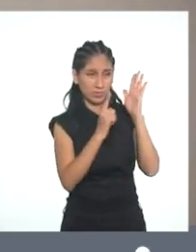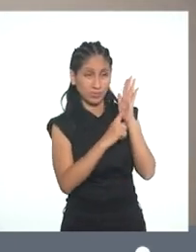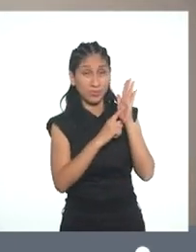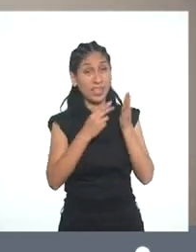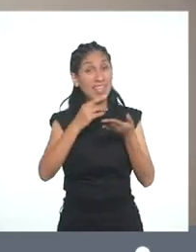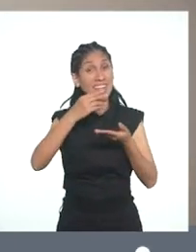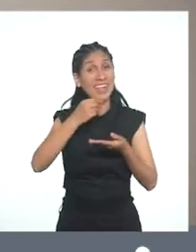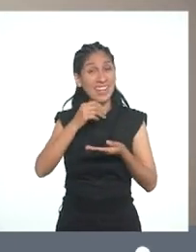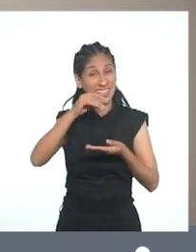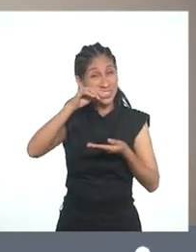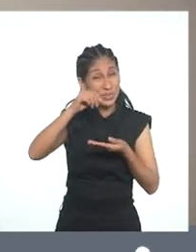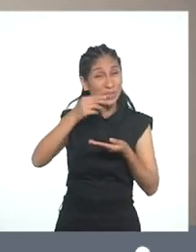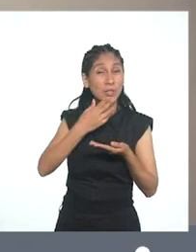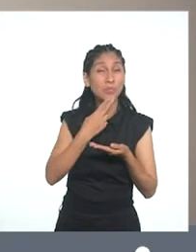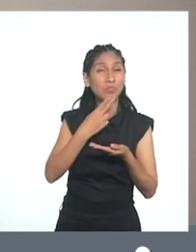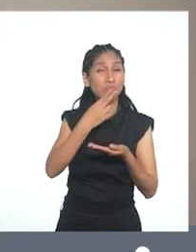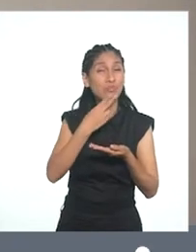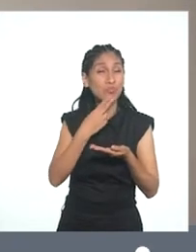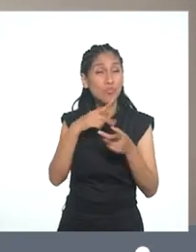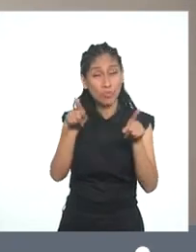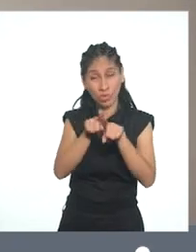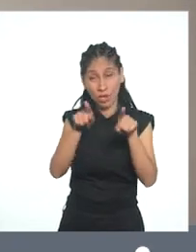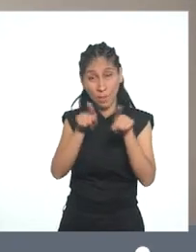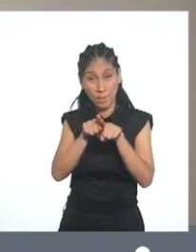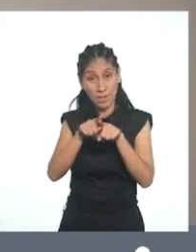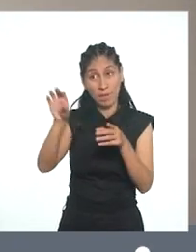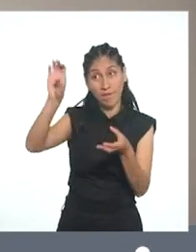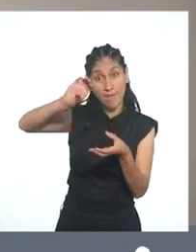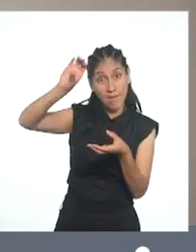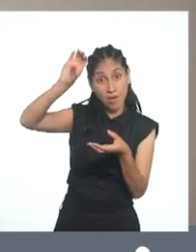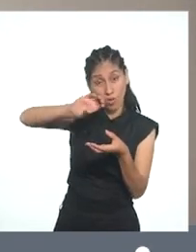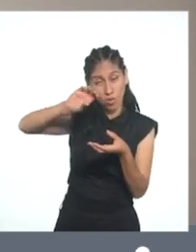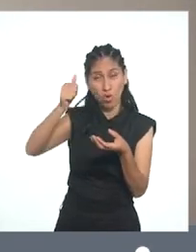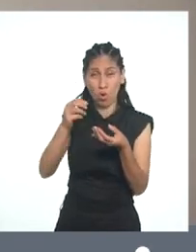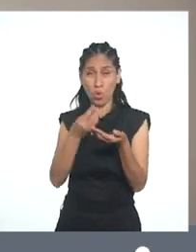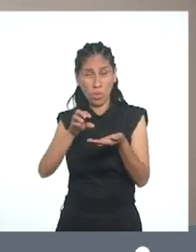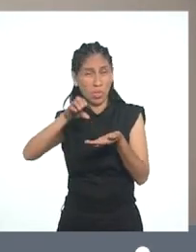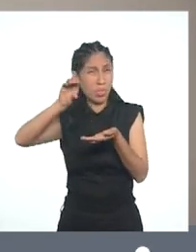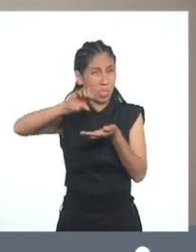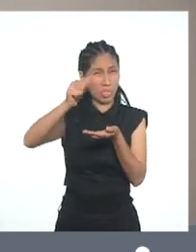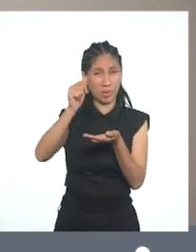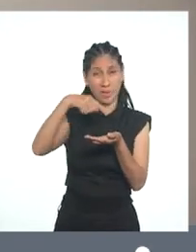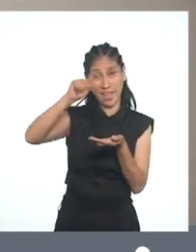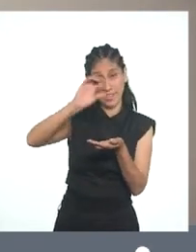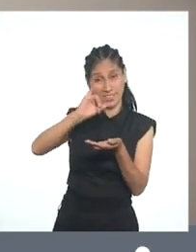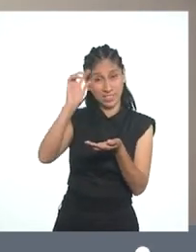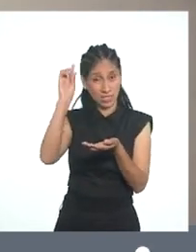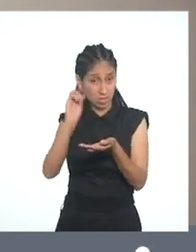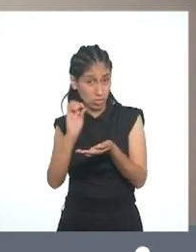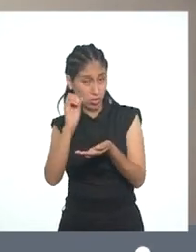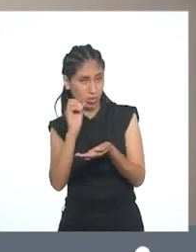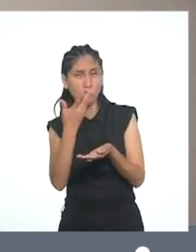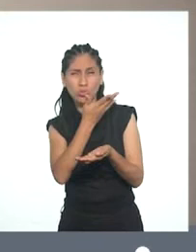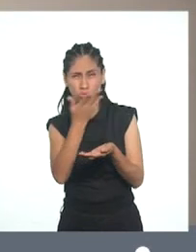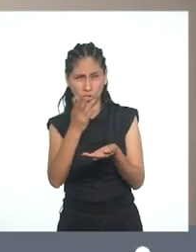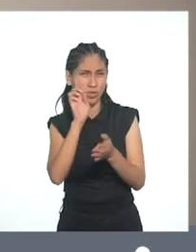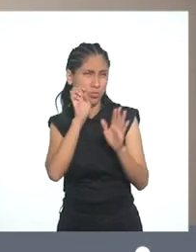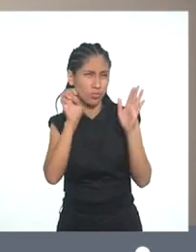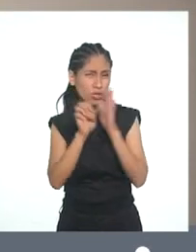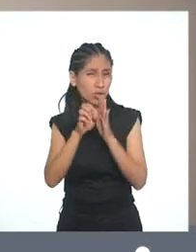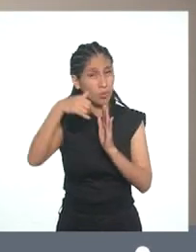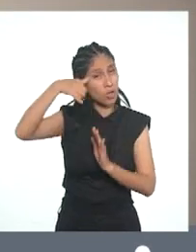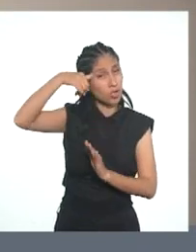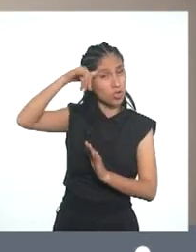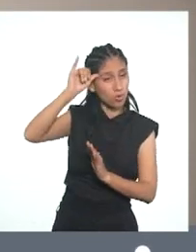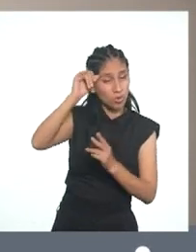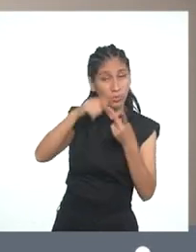ejemplo el azúcar o almidón, en alcohol o ácidos. Algunos productos fermentados que ya deben de conocer son